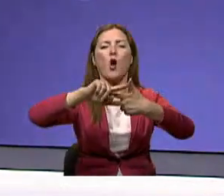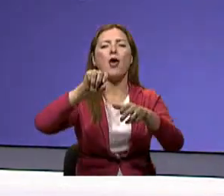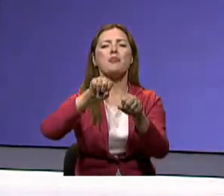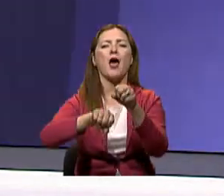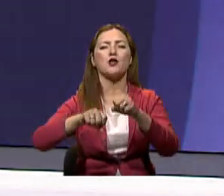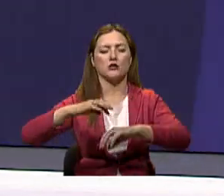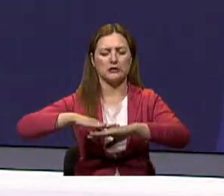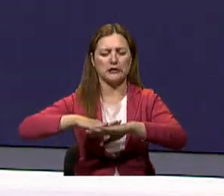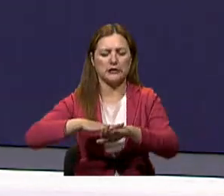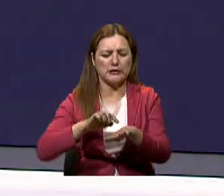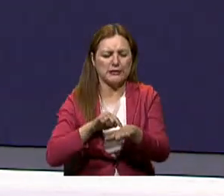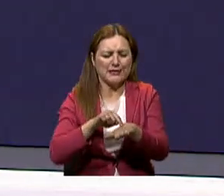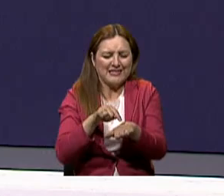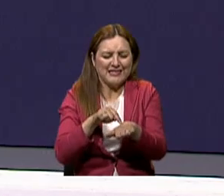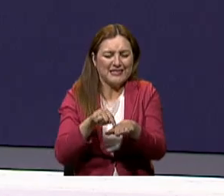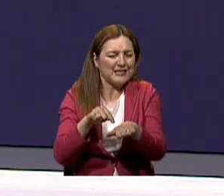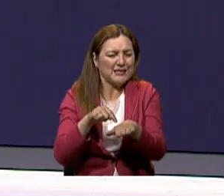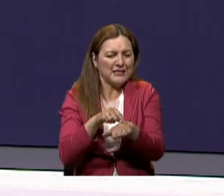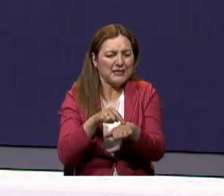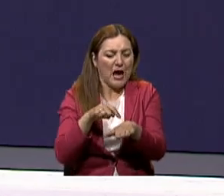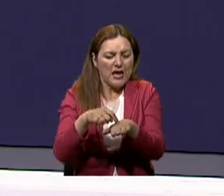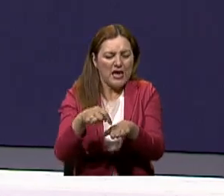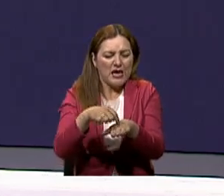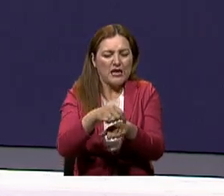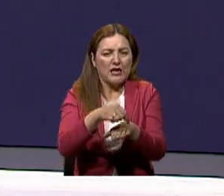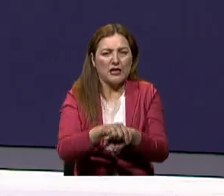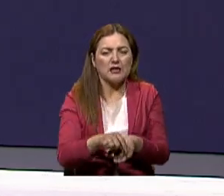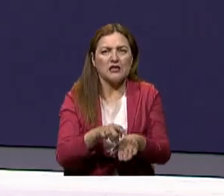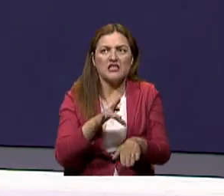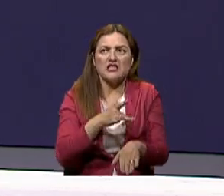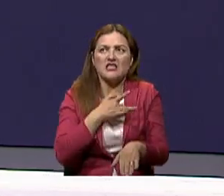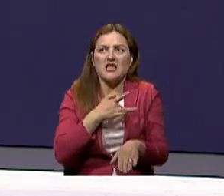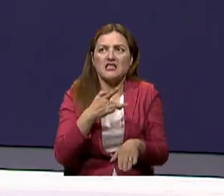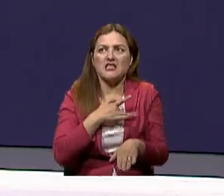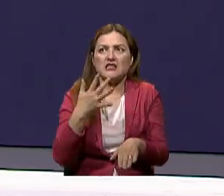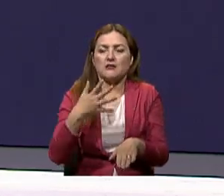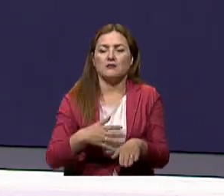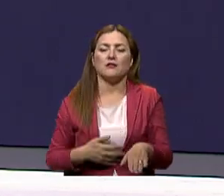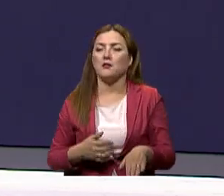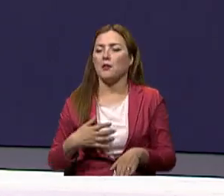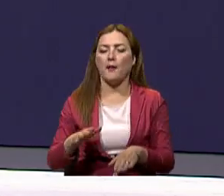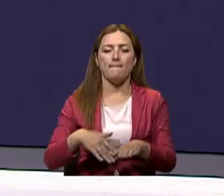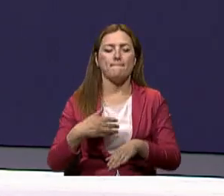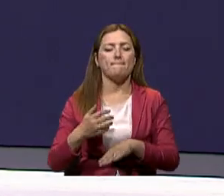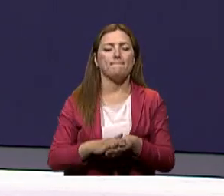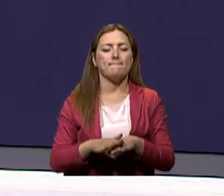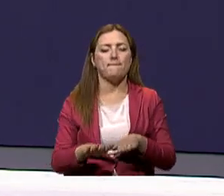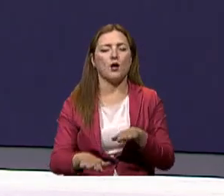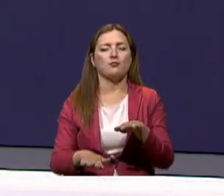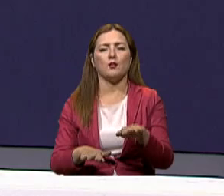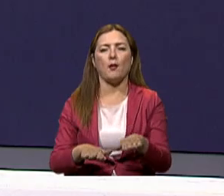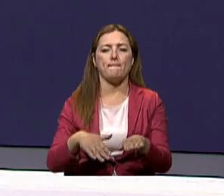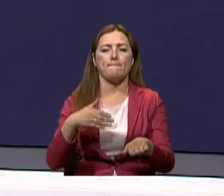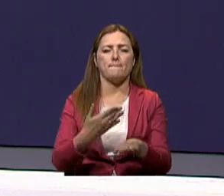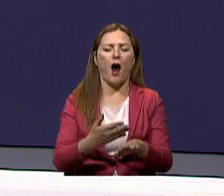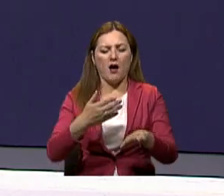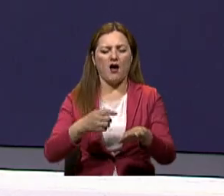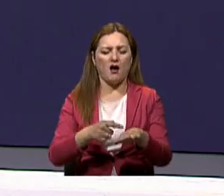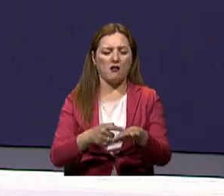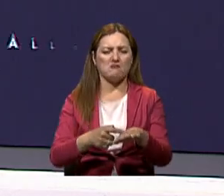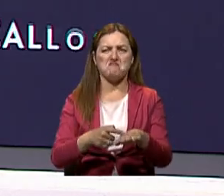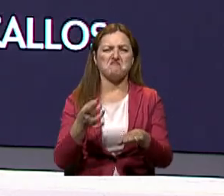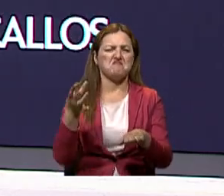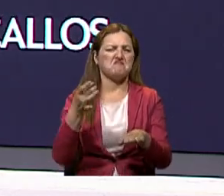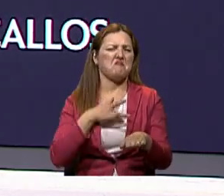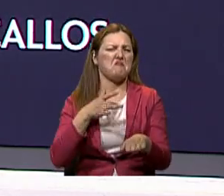y esto puede llevar a que la gente deje de sentir su pie. Entonces se lastima y no siente y eso progresa al pie diabético. El